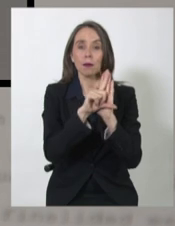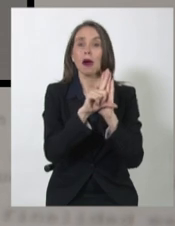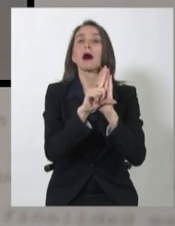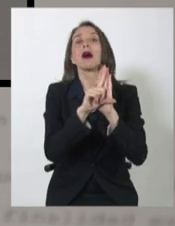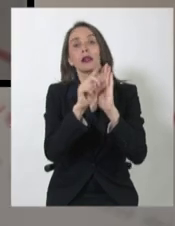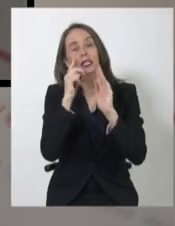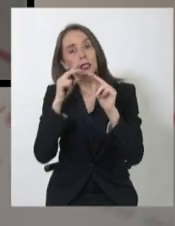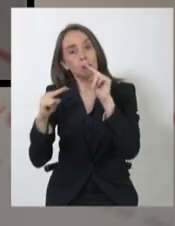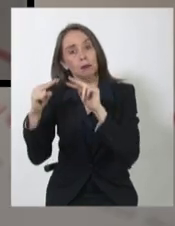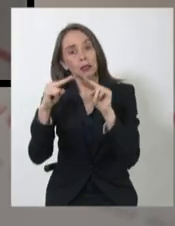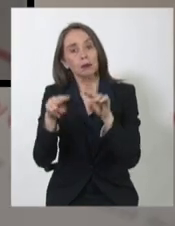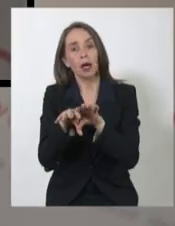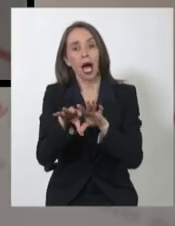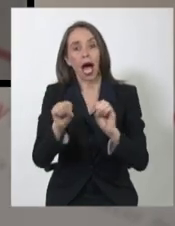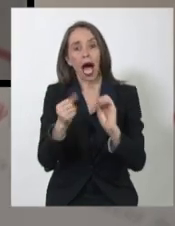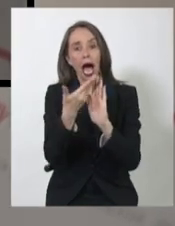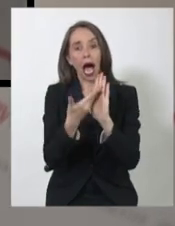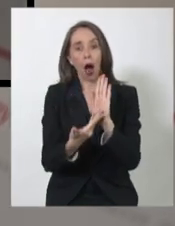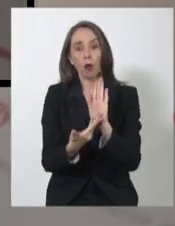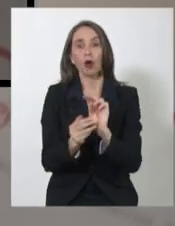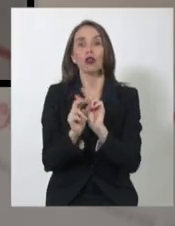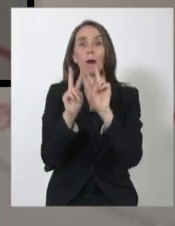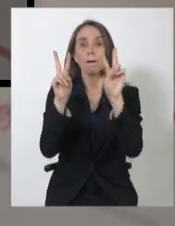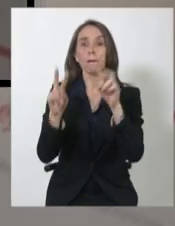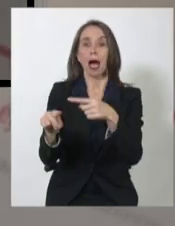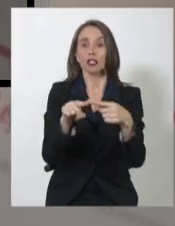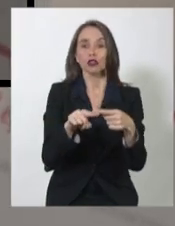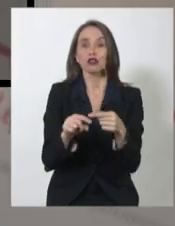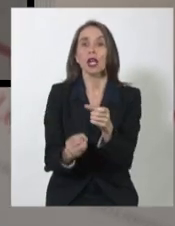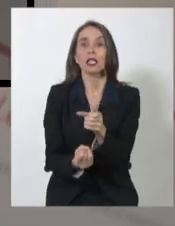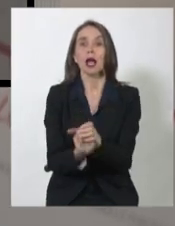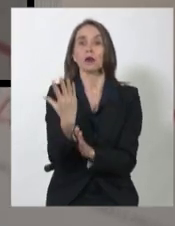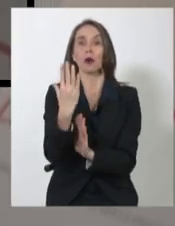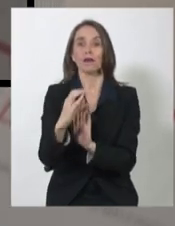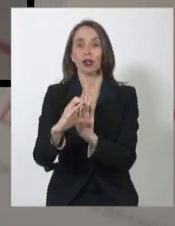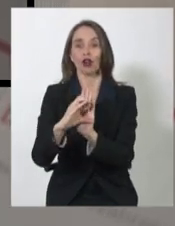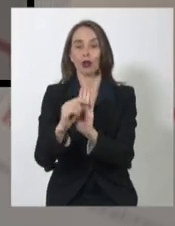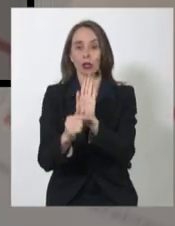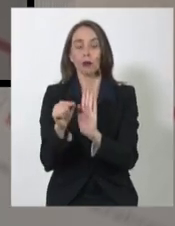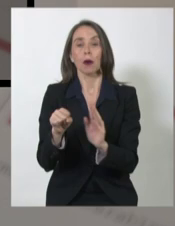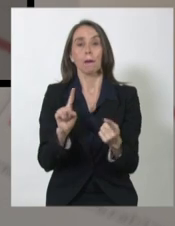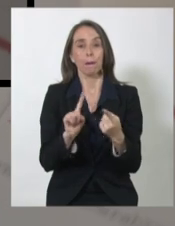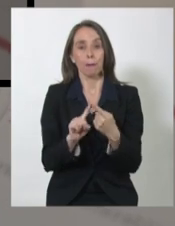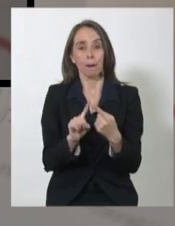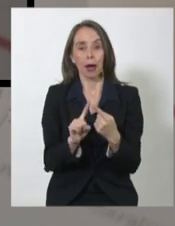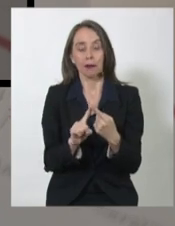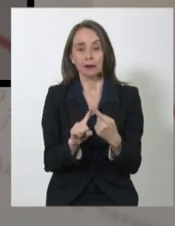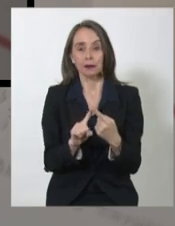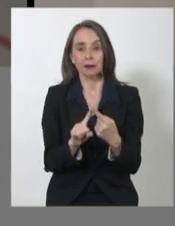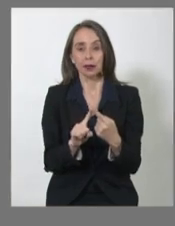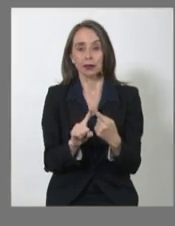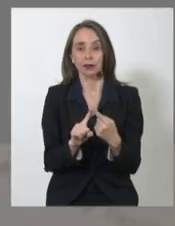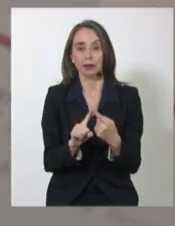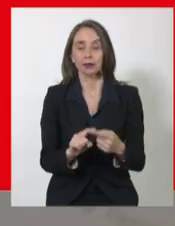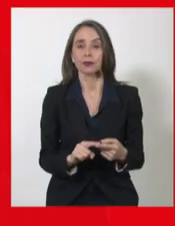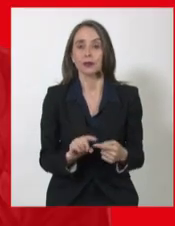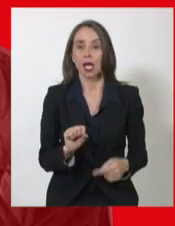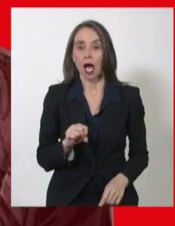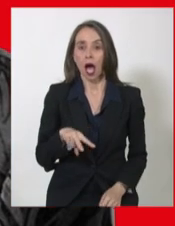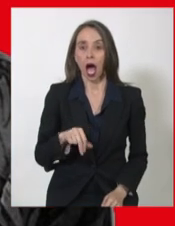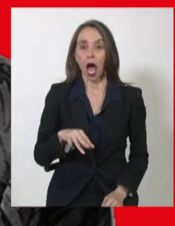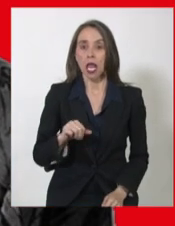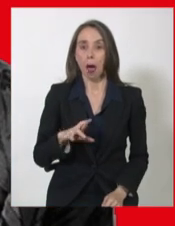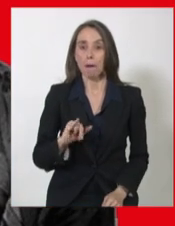prospectiva el acuerdo por la paz social y la nueva Constitución. En él participan Ana